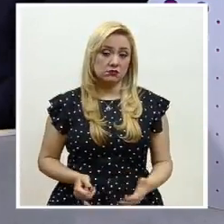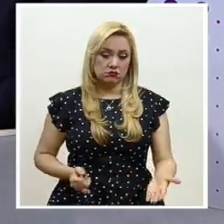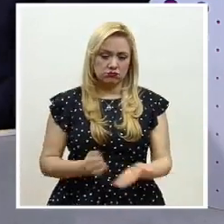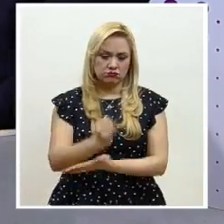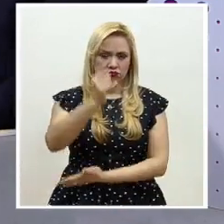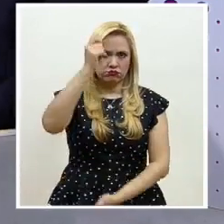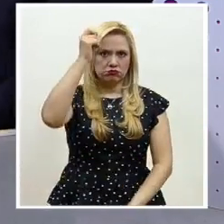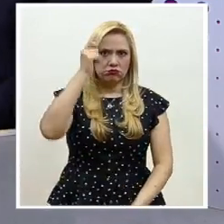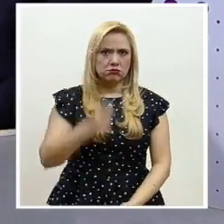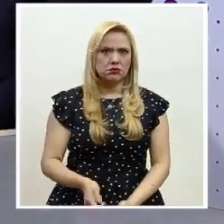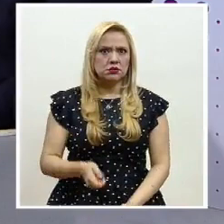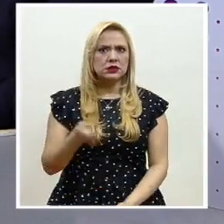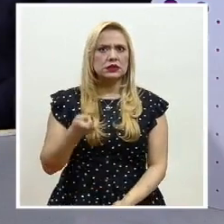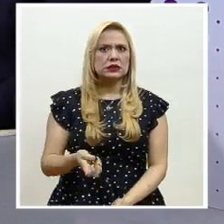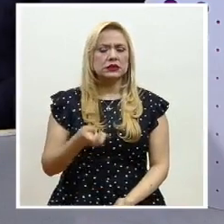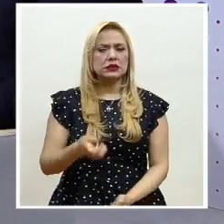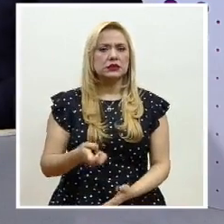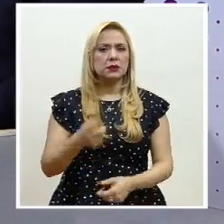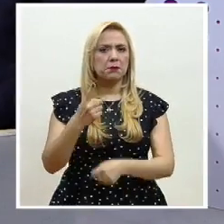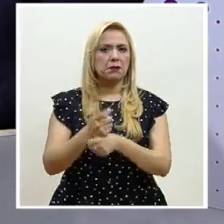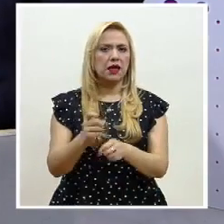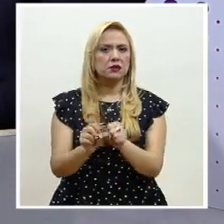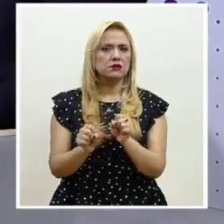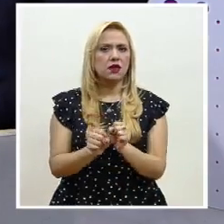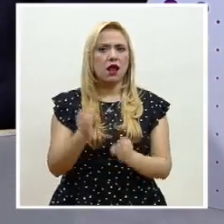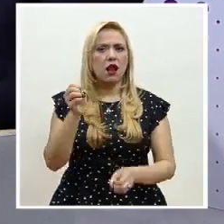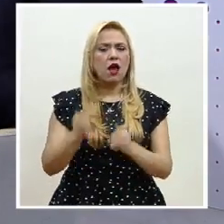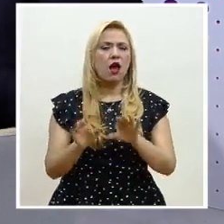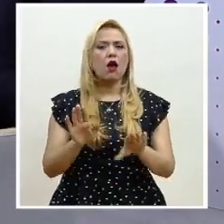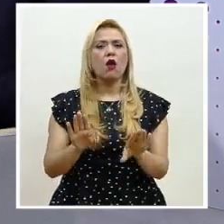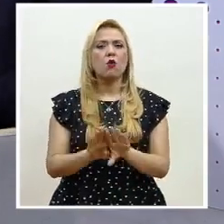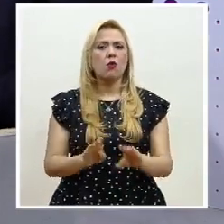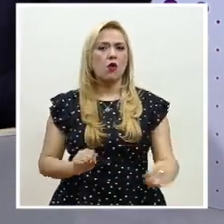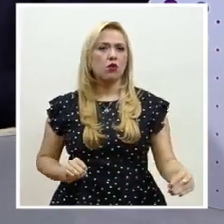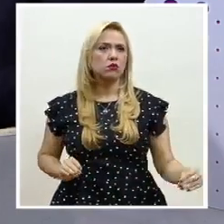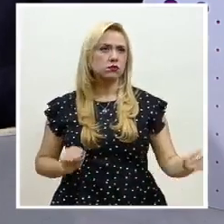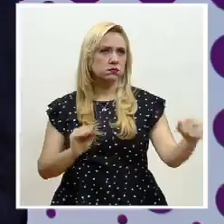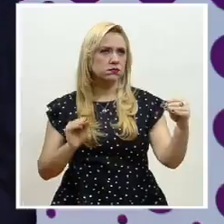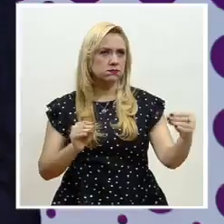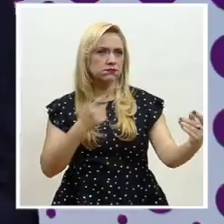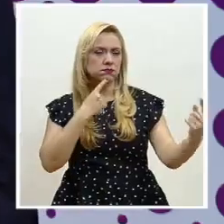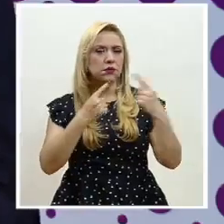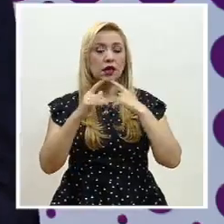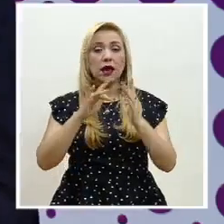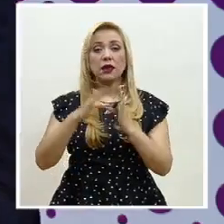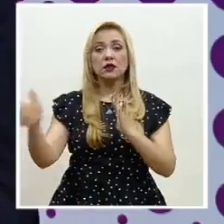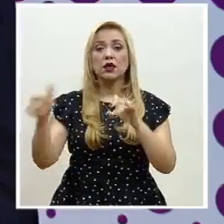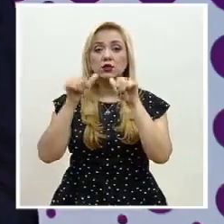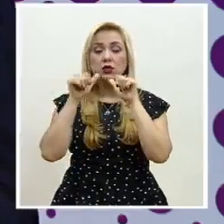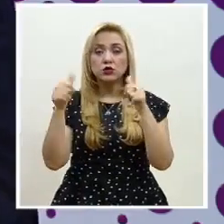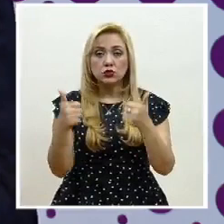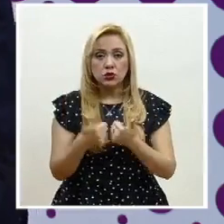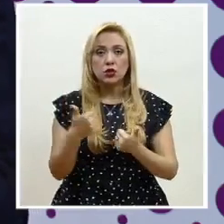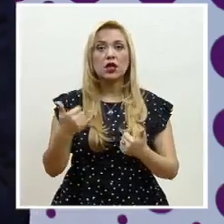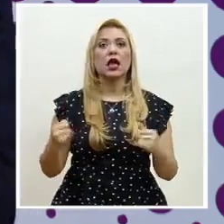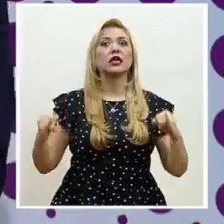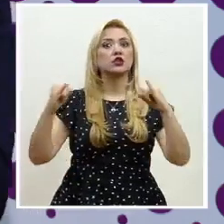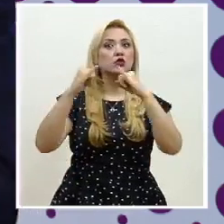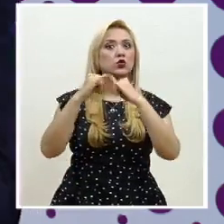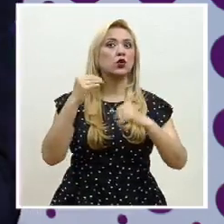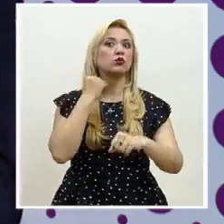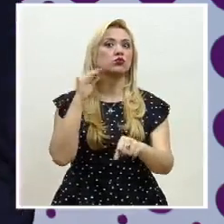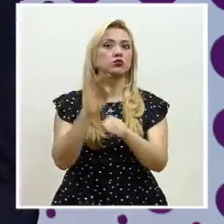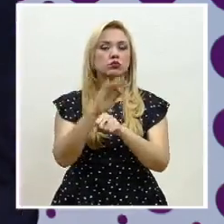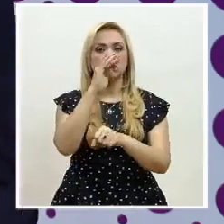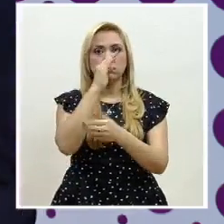de la primera sala tienen que ver con un litigio estratégico. Ujú. Un litigio estratégico a partir de asociaciones civiles o incluso del Instituto de la Defensoría Pública, que ha